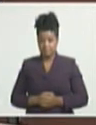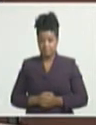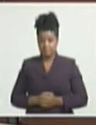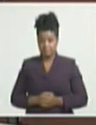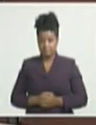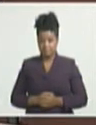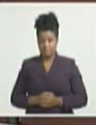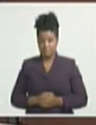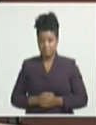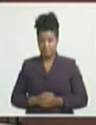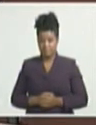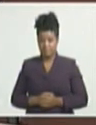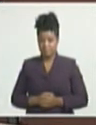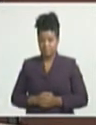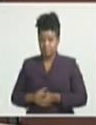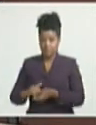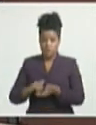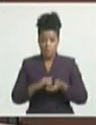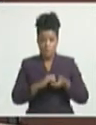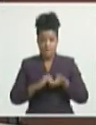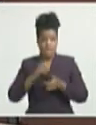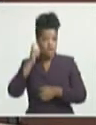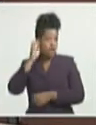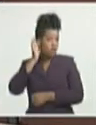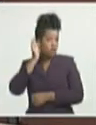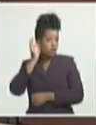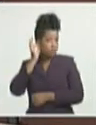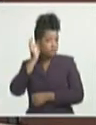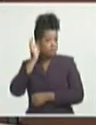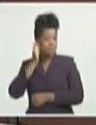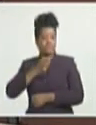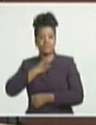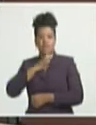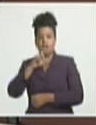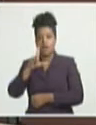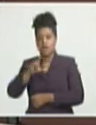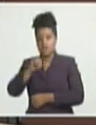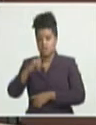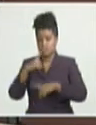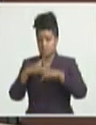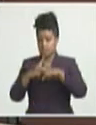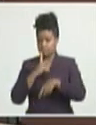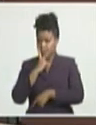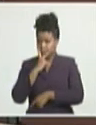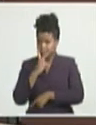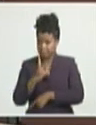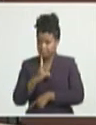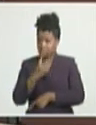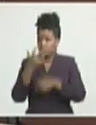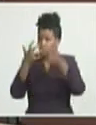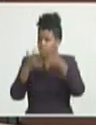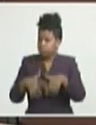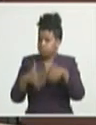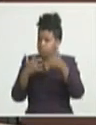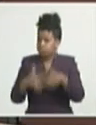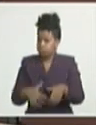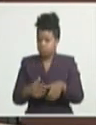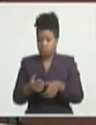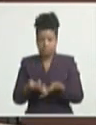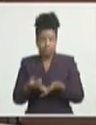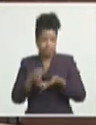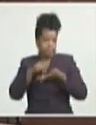El compañero Félix Duarte Ortega como secretario para atender el sector productivo de bienes y servicios.